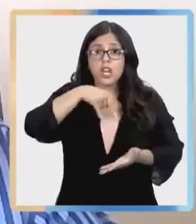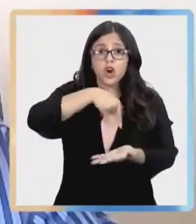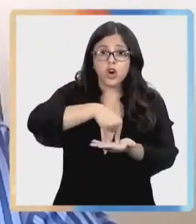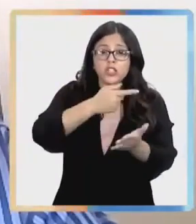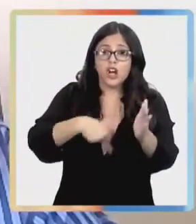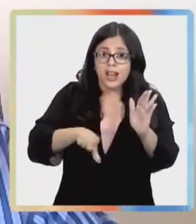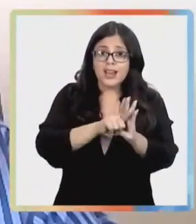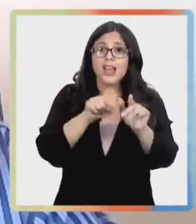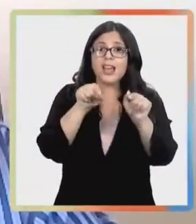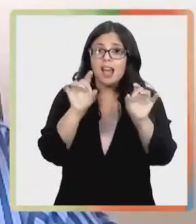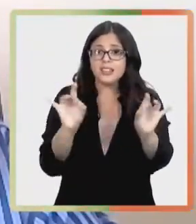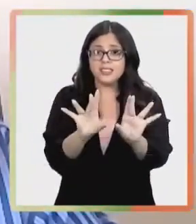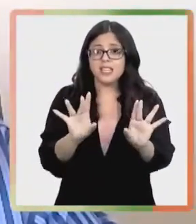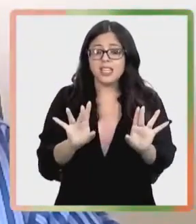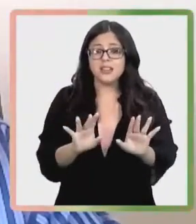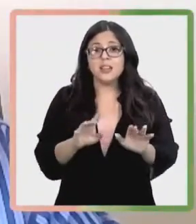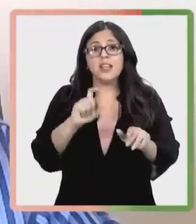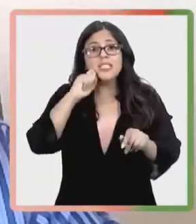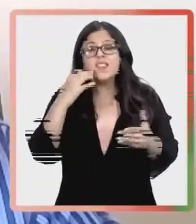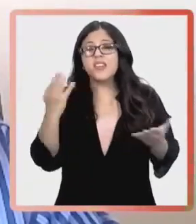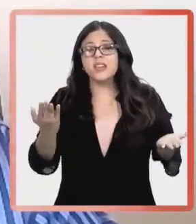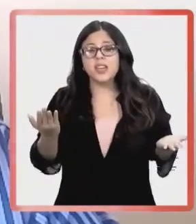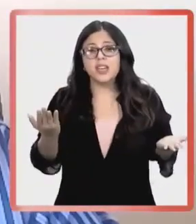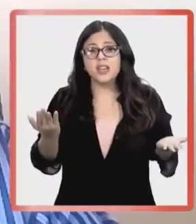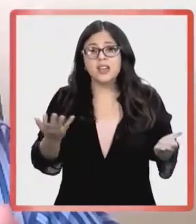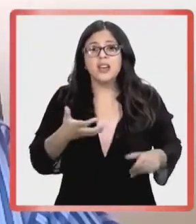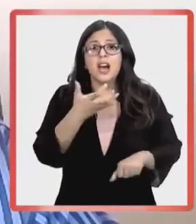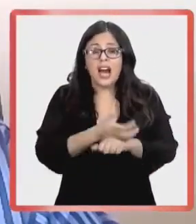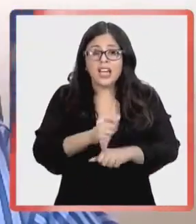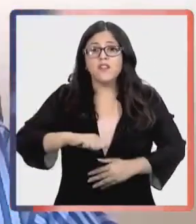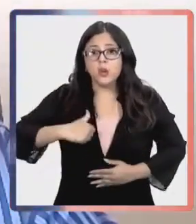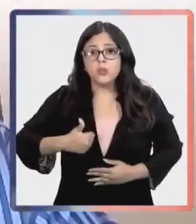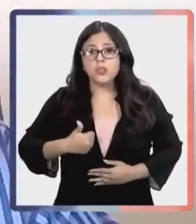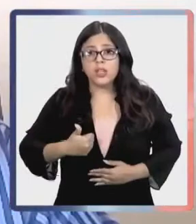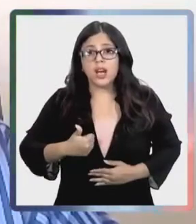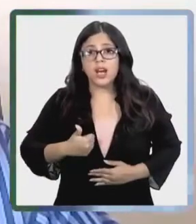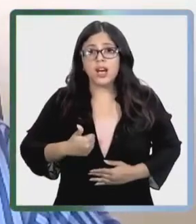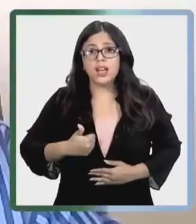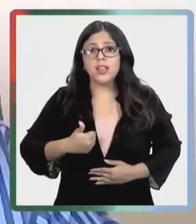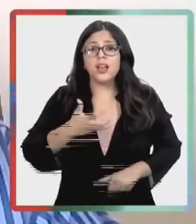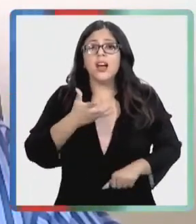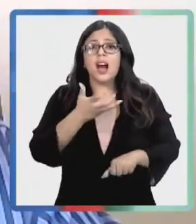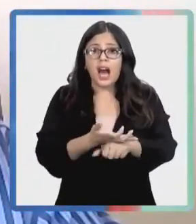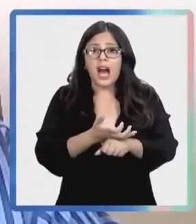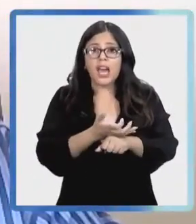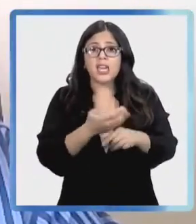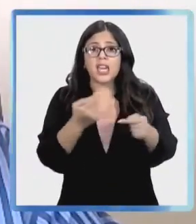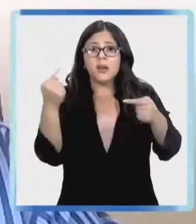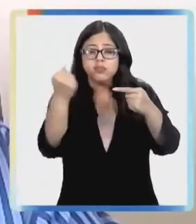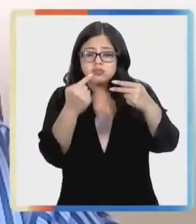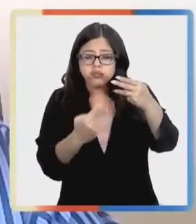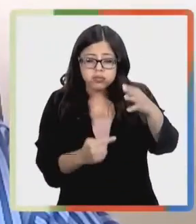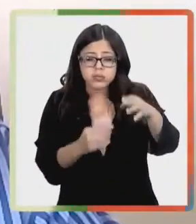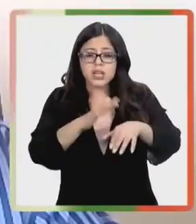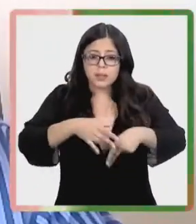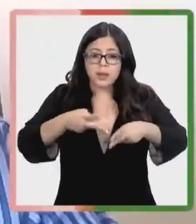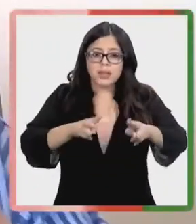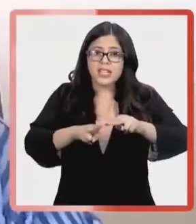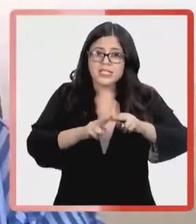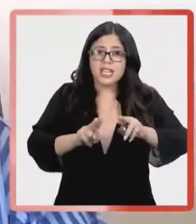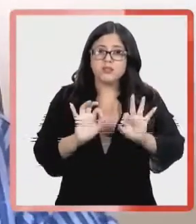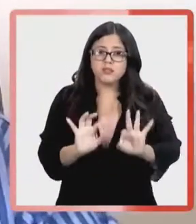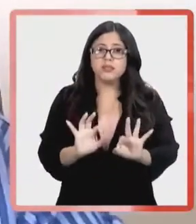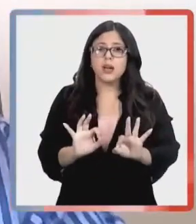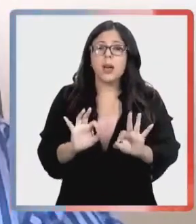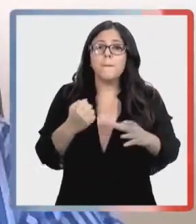Congreso una ley de esas características. O sea, en otras palabras, hay voluntad, hay definiciones que permitan hacer las cosas correctamente